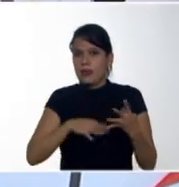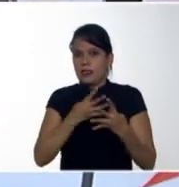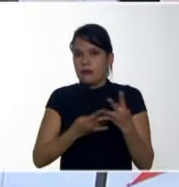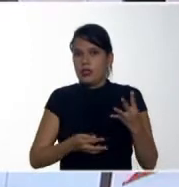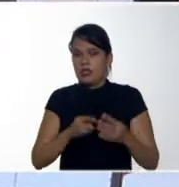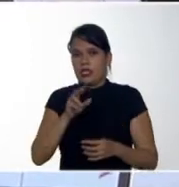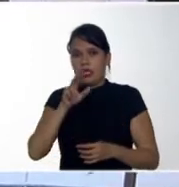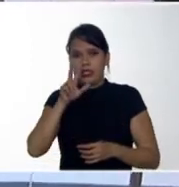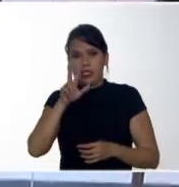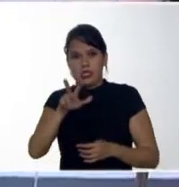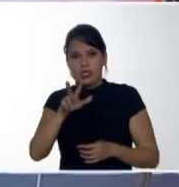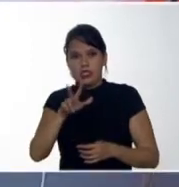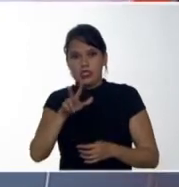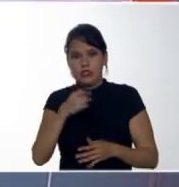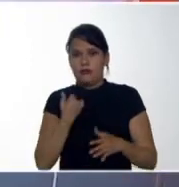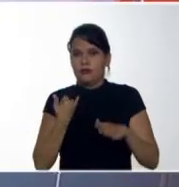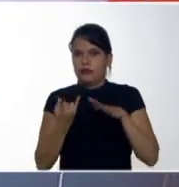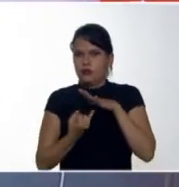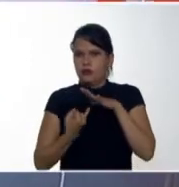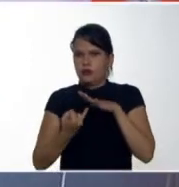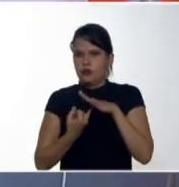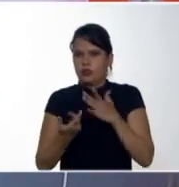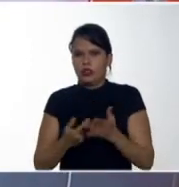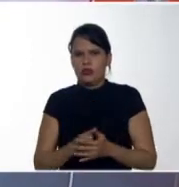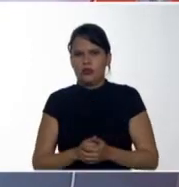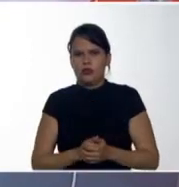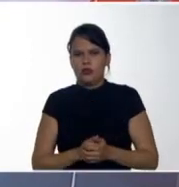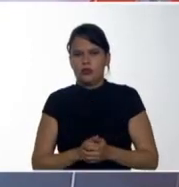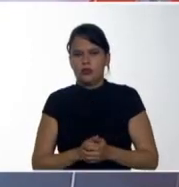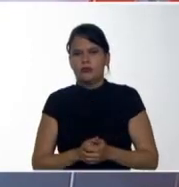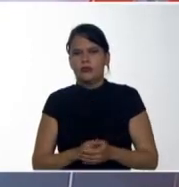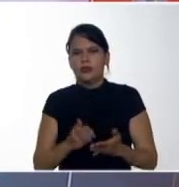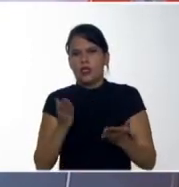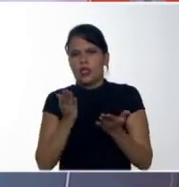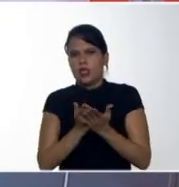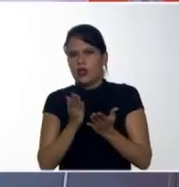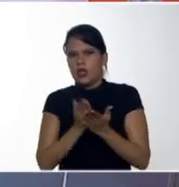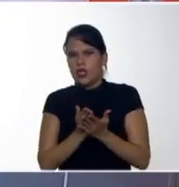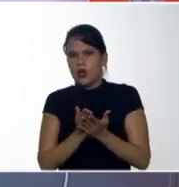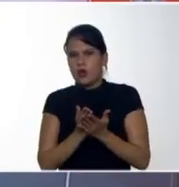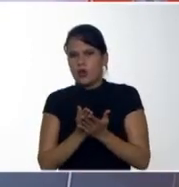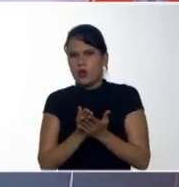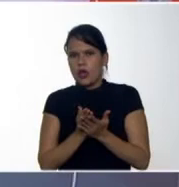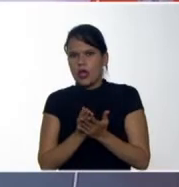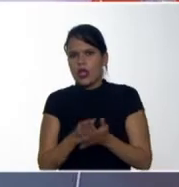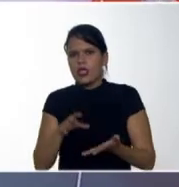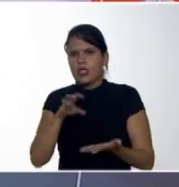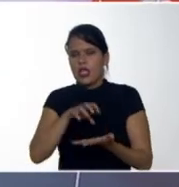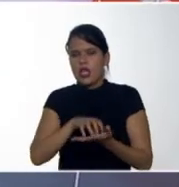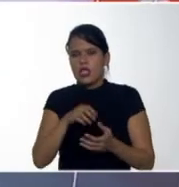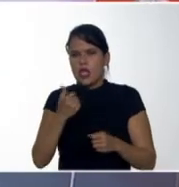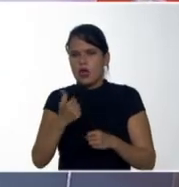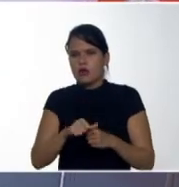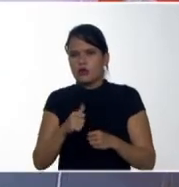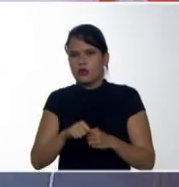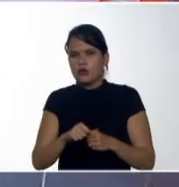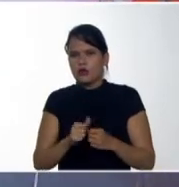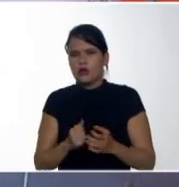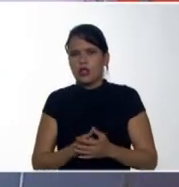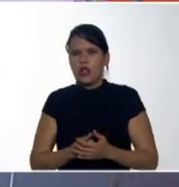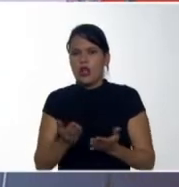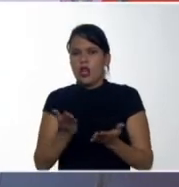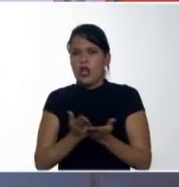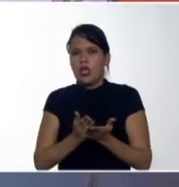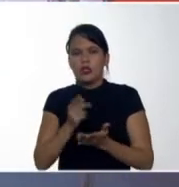fase institucional. Para eso, desde la unidad educativa Colegio Cajigal en el estado Zulia, la estudiante